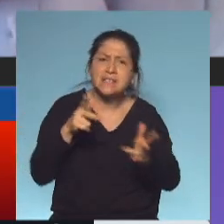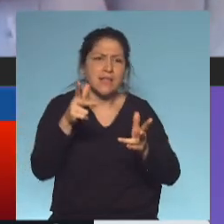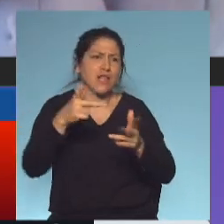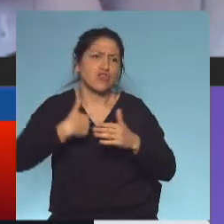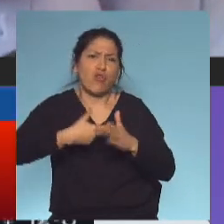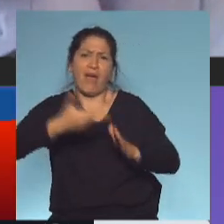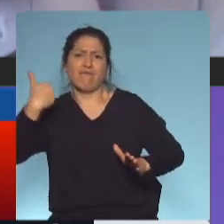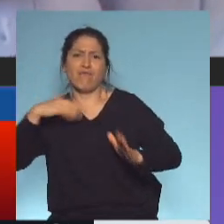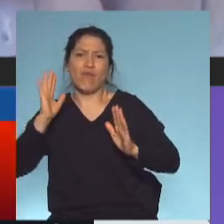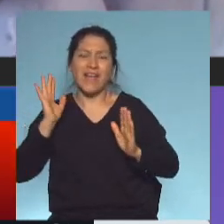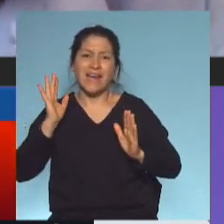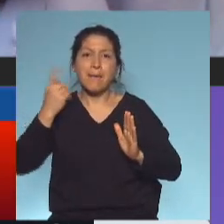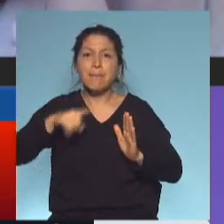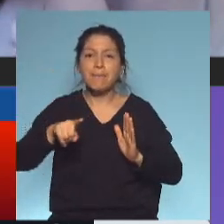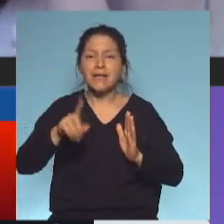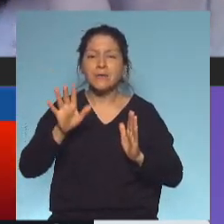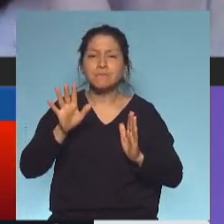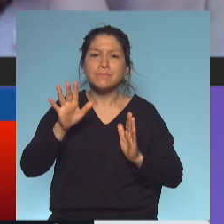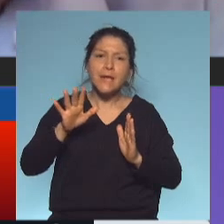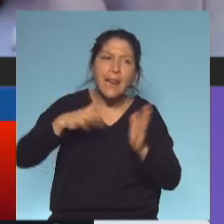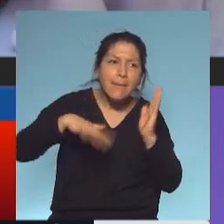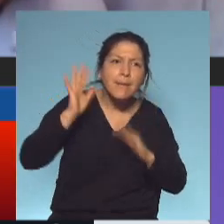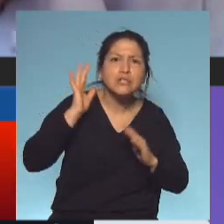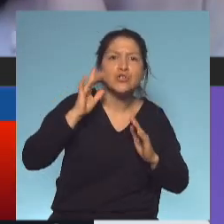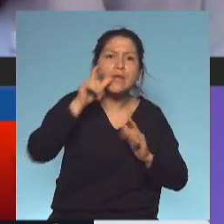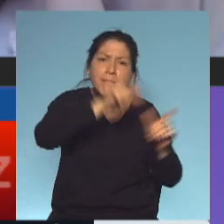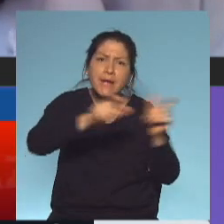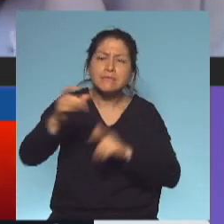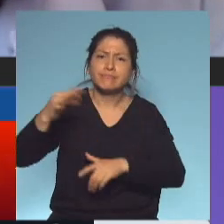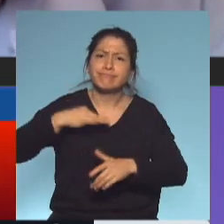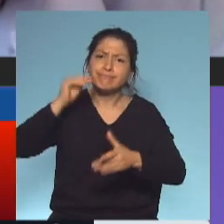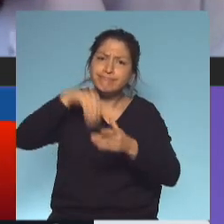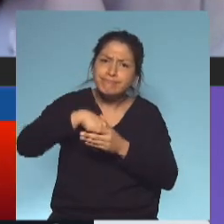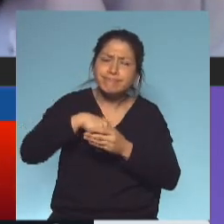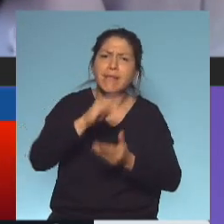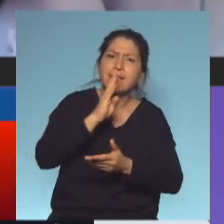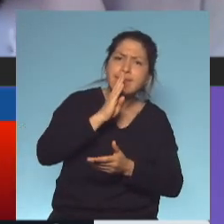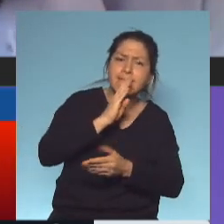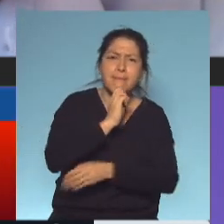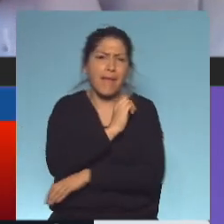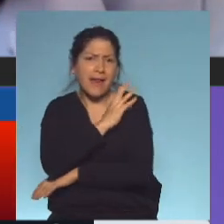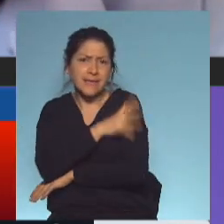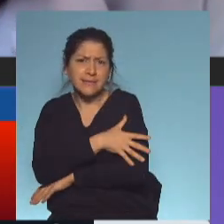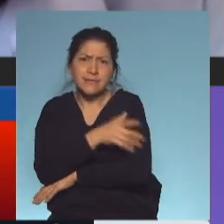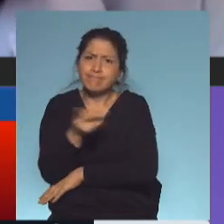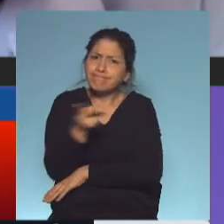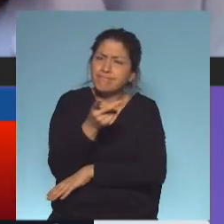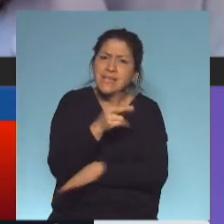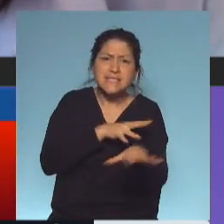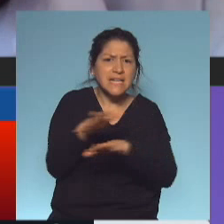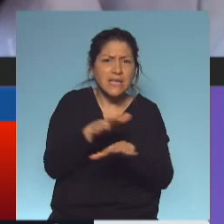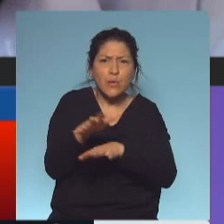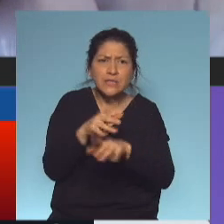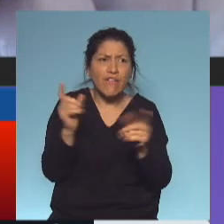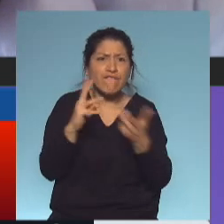Pero en realidad muchos ciudadanos israelíes palestinos se encuentran en una situación casi de